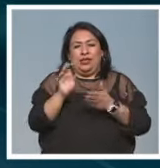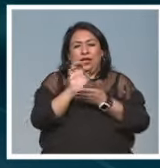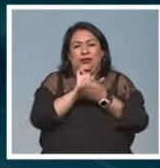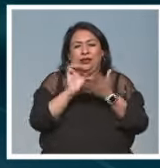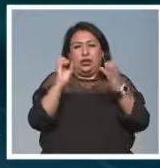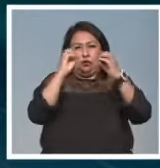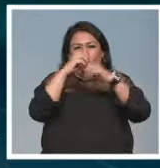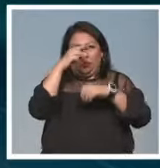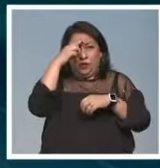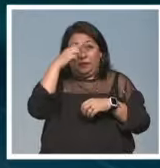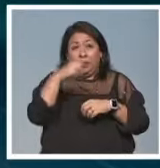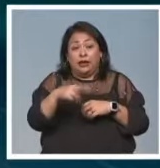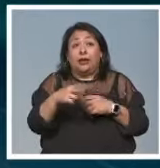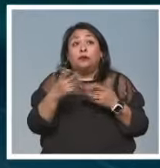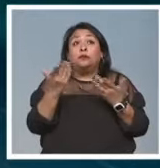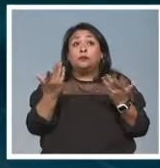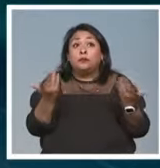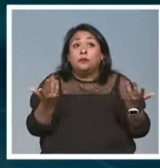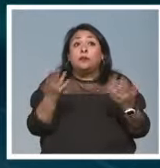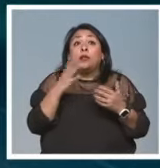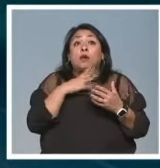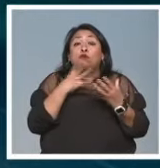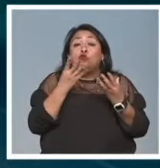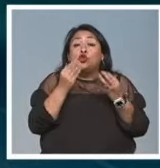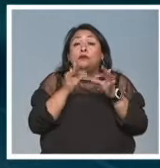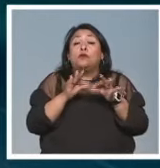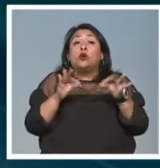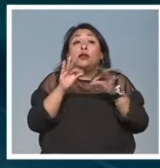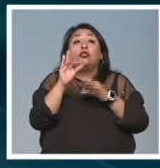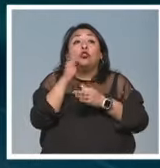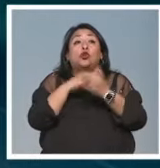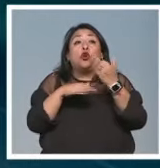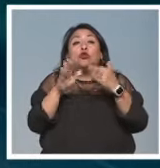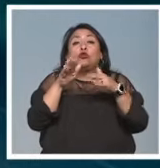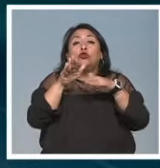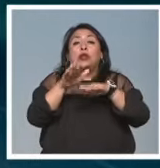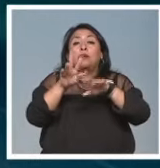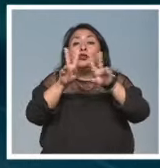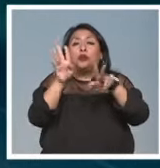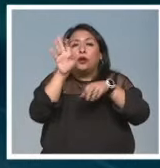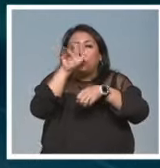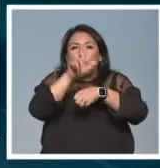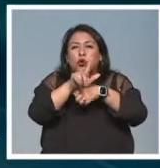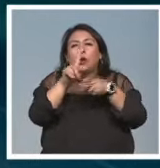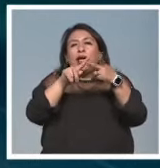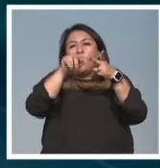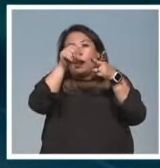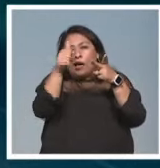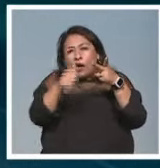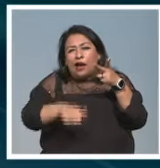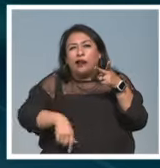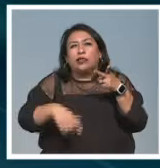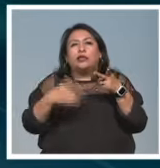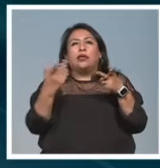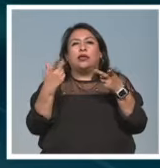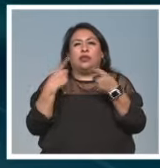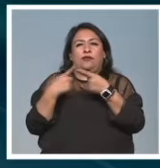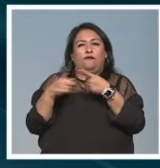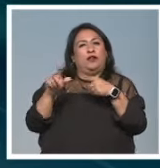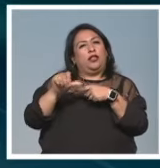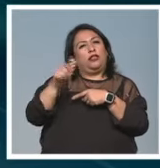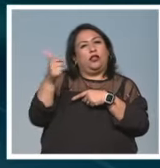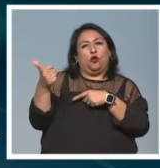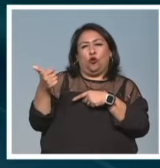oscura mexicana es que le damos mucho énfasis a todo lo que es lo cultural, a todo lo que es artístico. O sea, a diferencia de